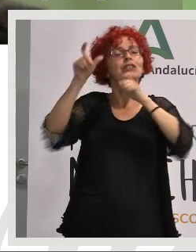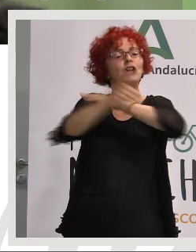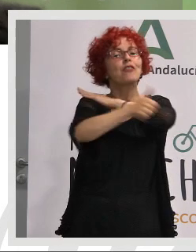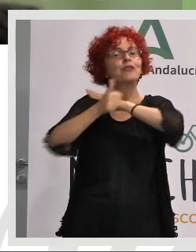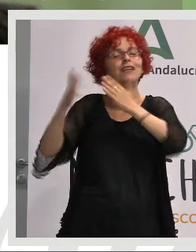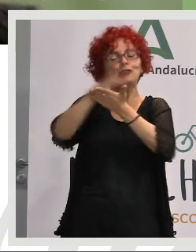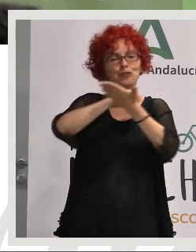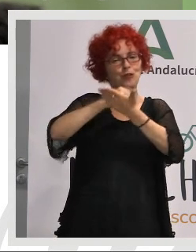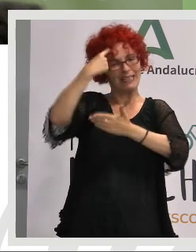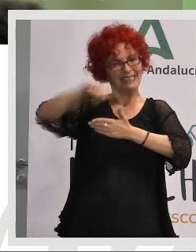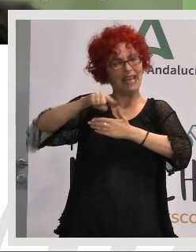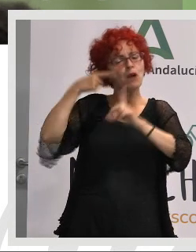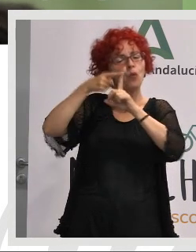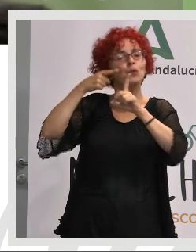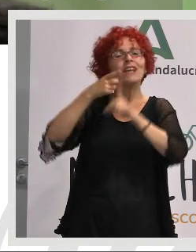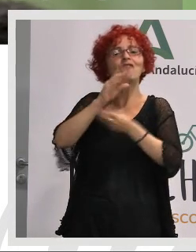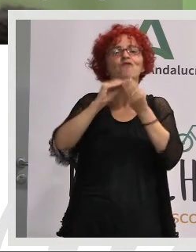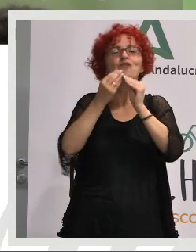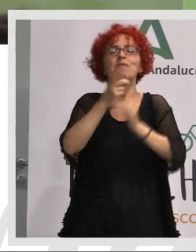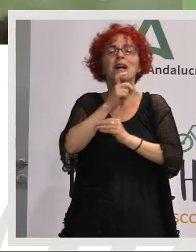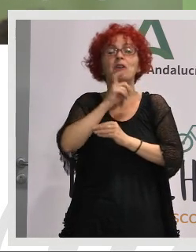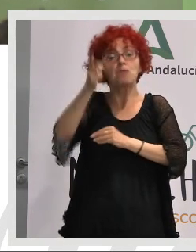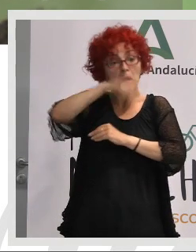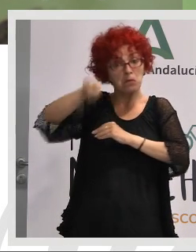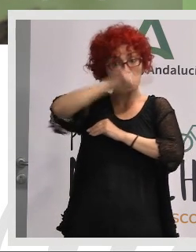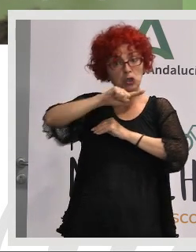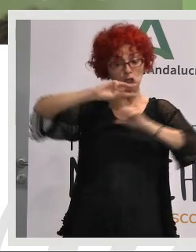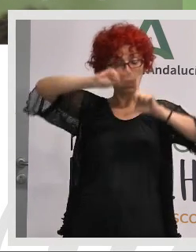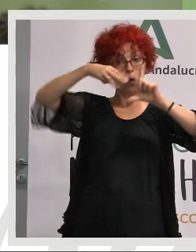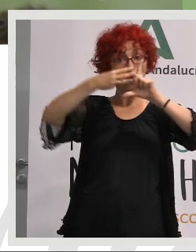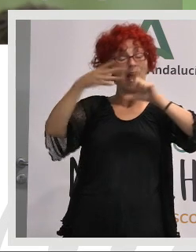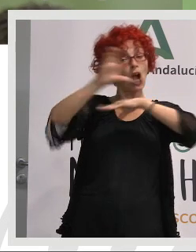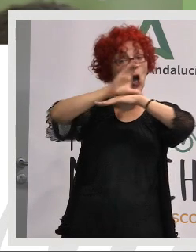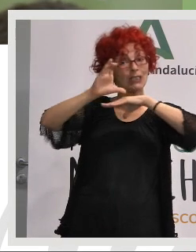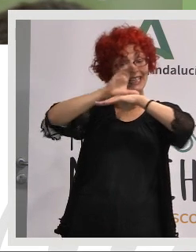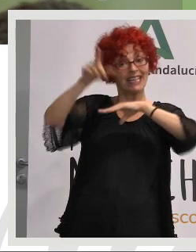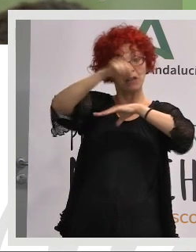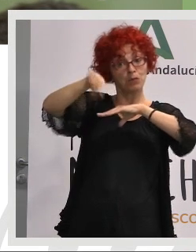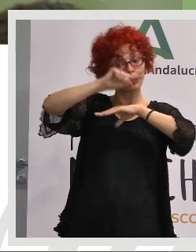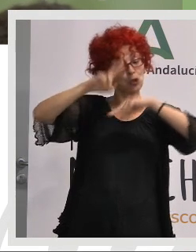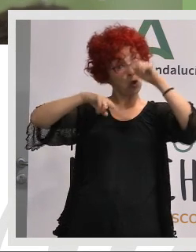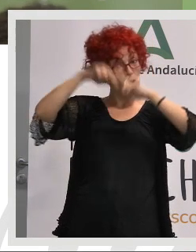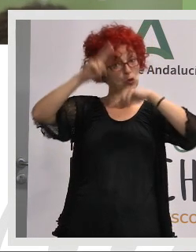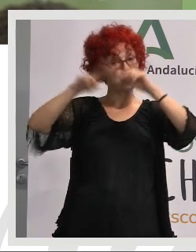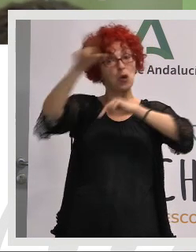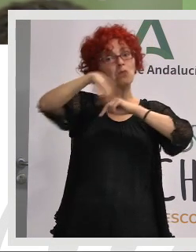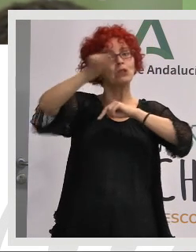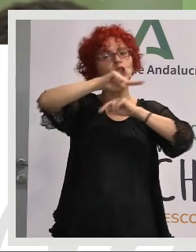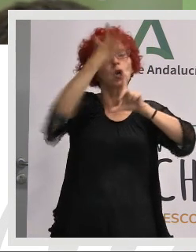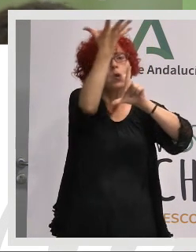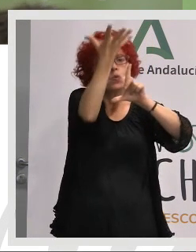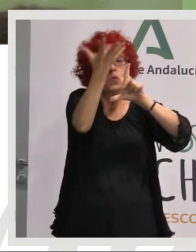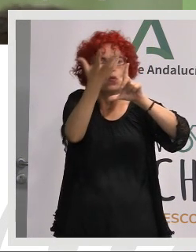y mayores. Y también se lo pueden descargar de la página web de la Consejería de Fomento. Bueno, pues hasta